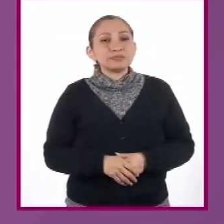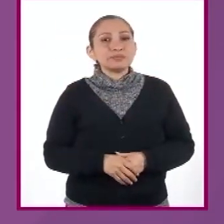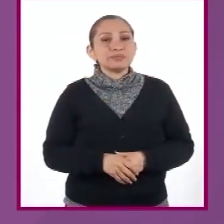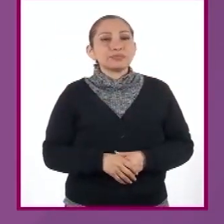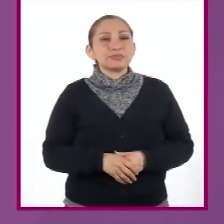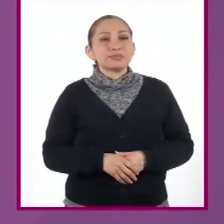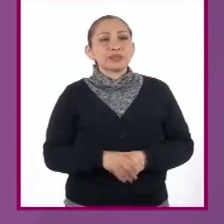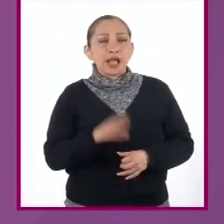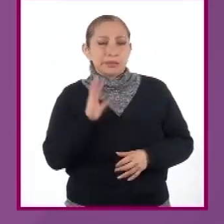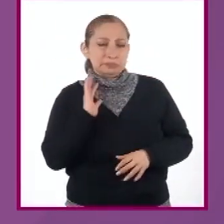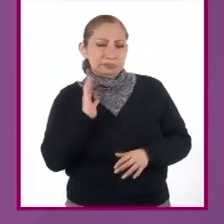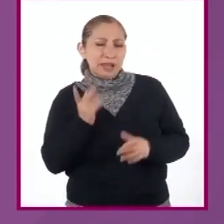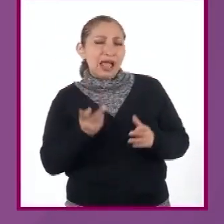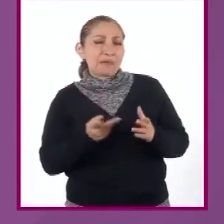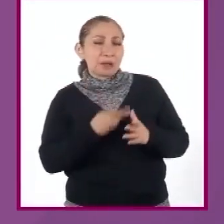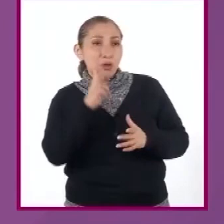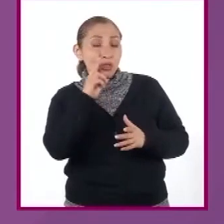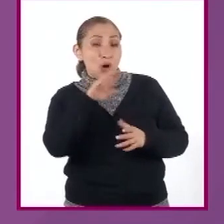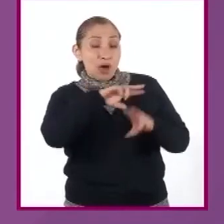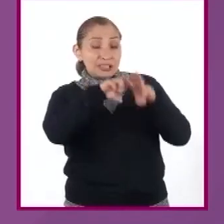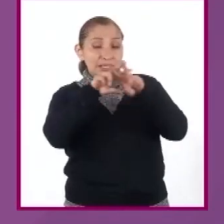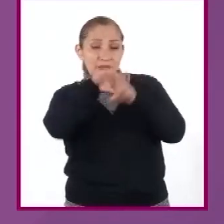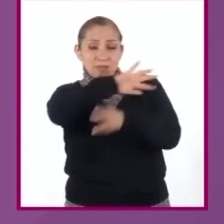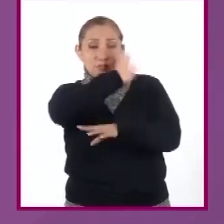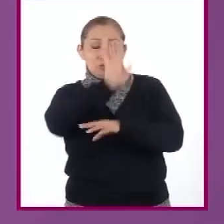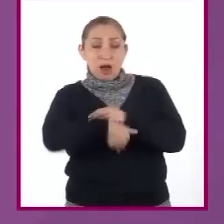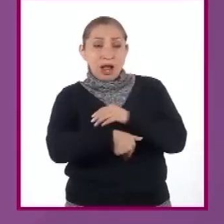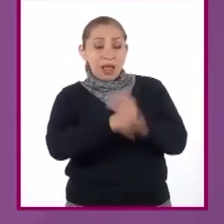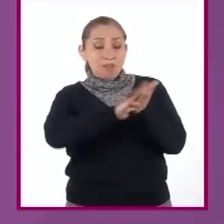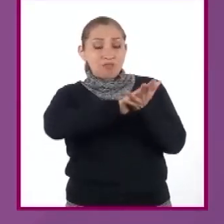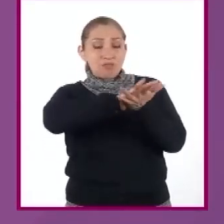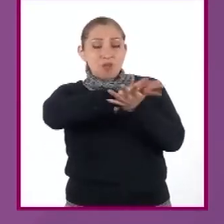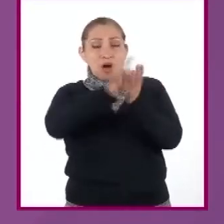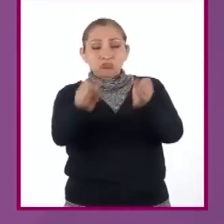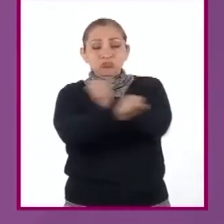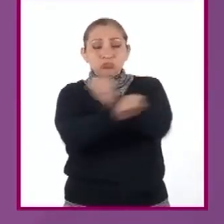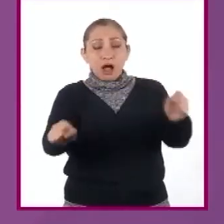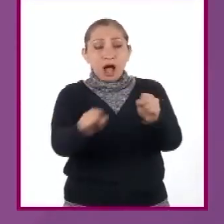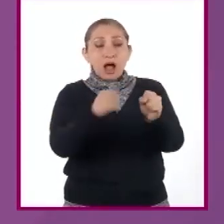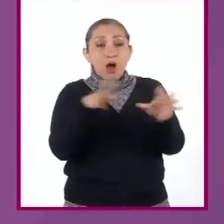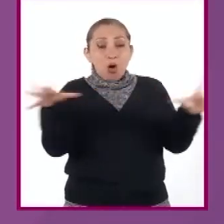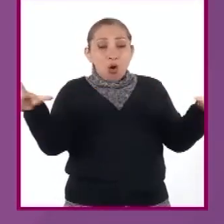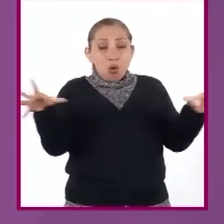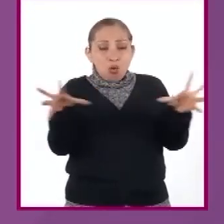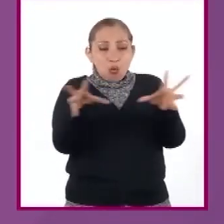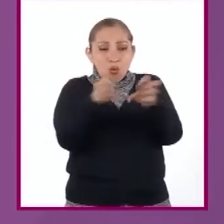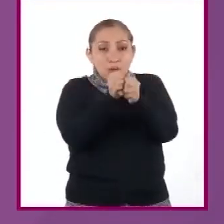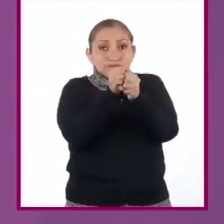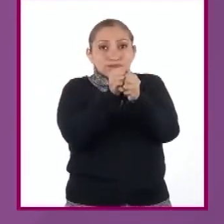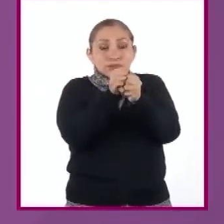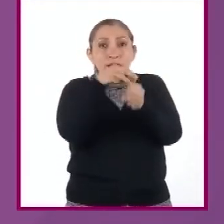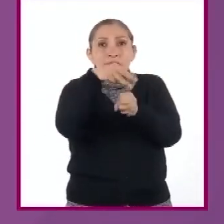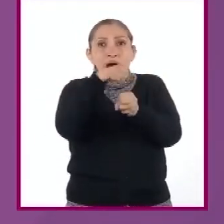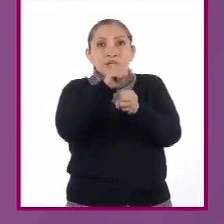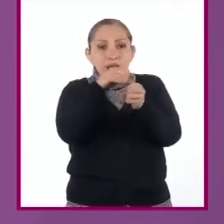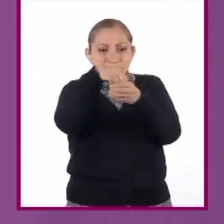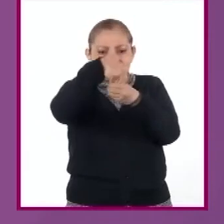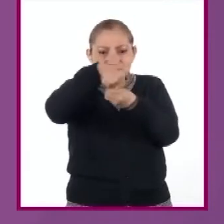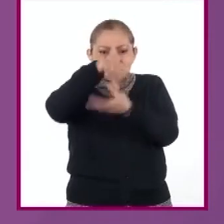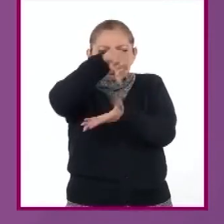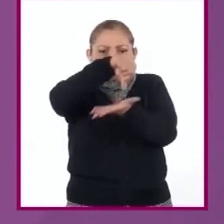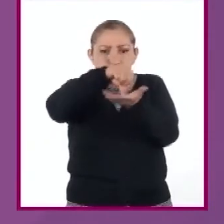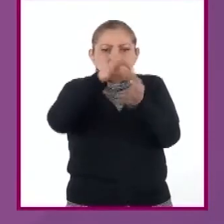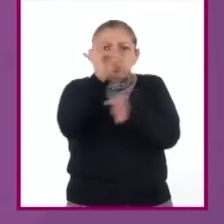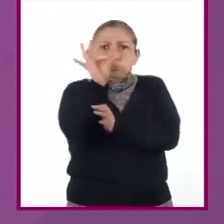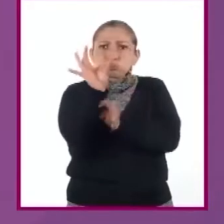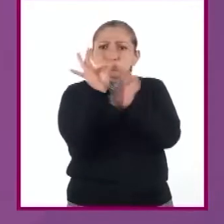A veces, cuando una estrella muere y agota su combustible, se contrae al grado de que toda su masa se concentra en un